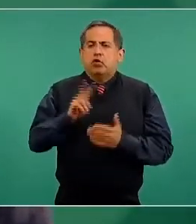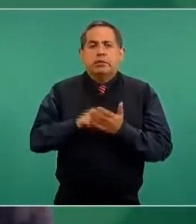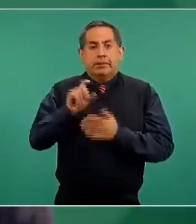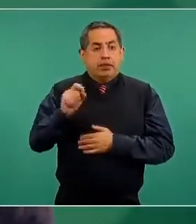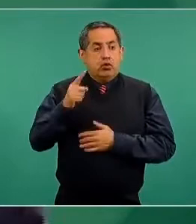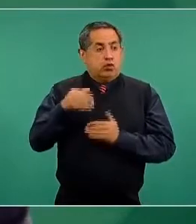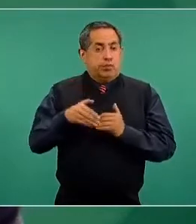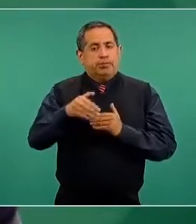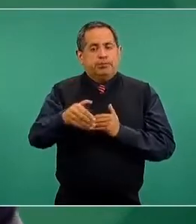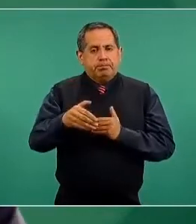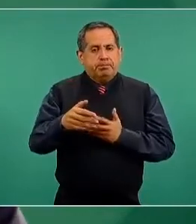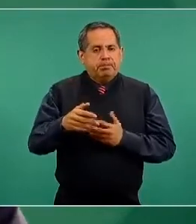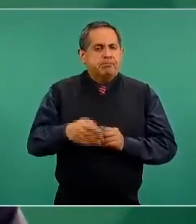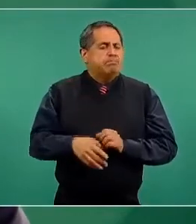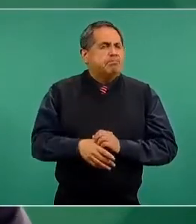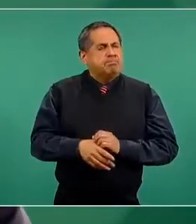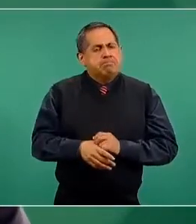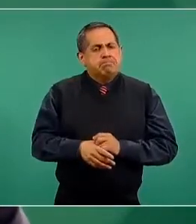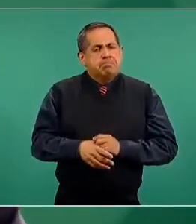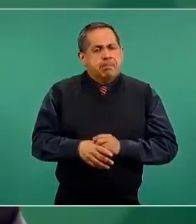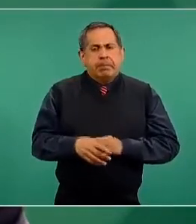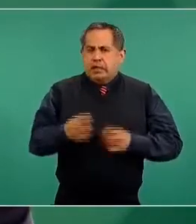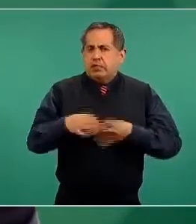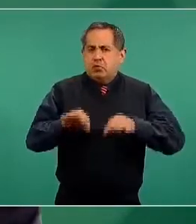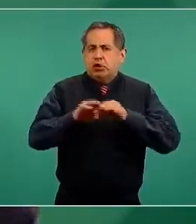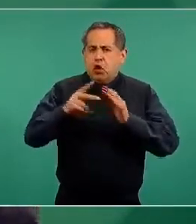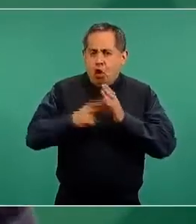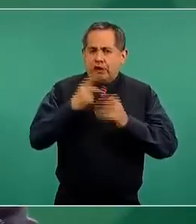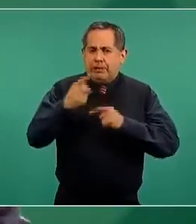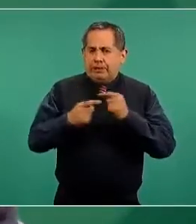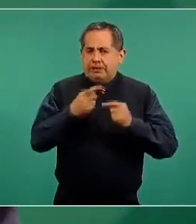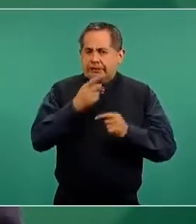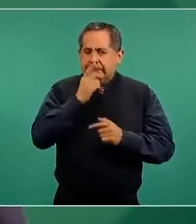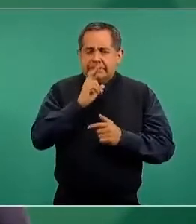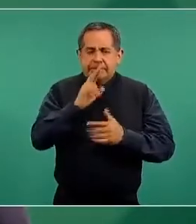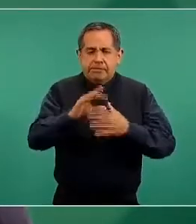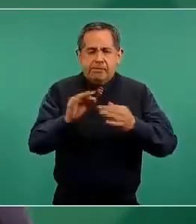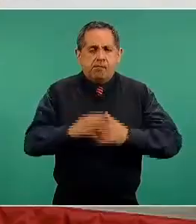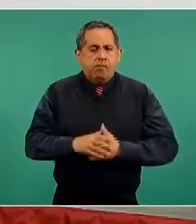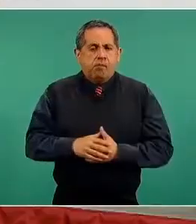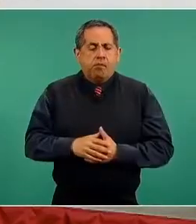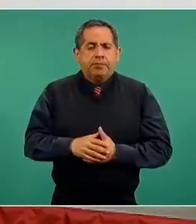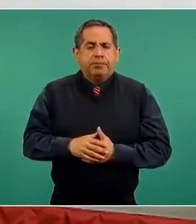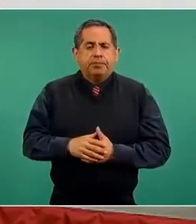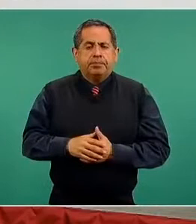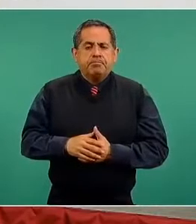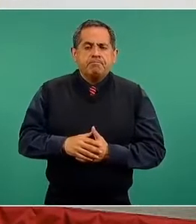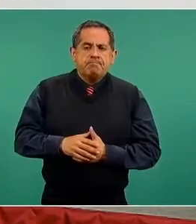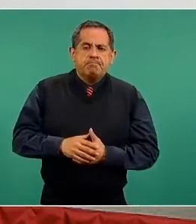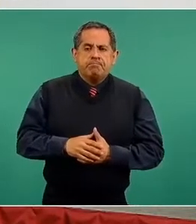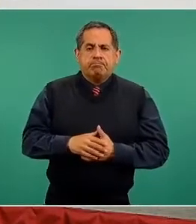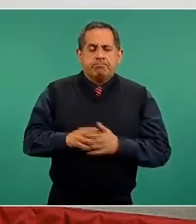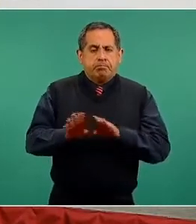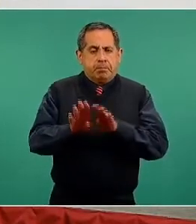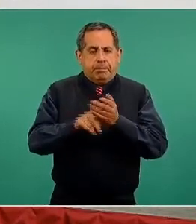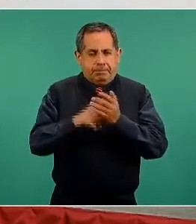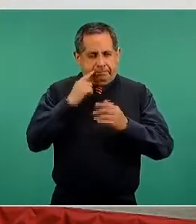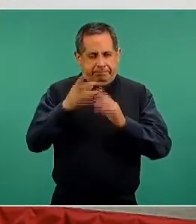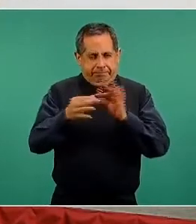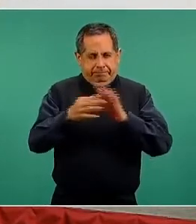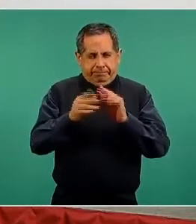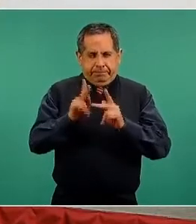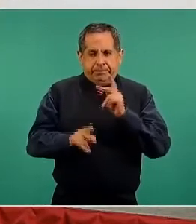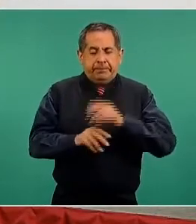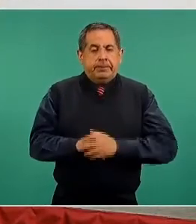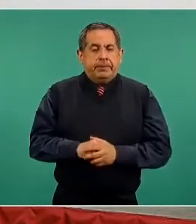2021, es importante retomarlo. Vámonos por partes.